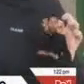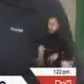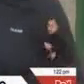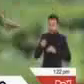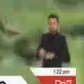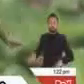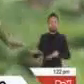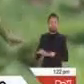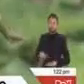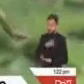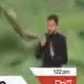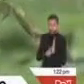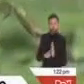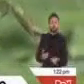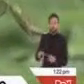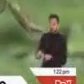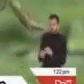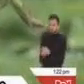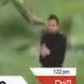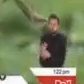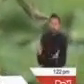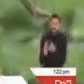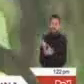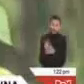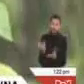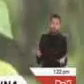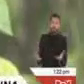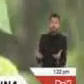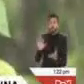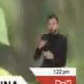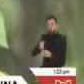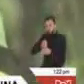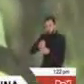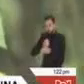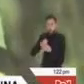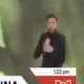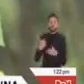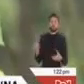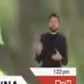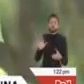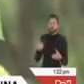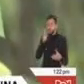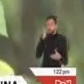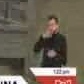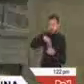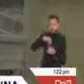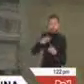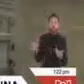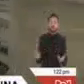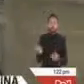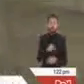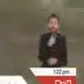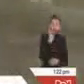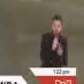la azotea, la huerta, donde sembramos las plantas medicinales, aromáticas, las comestibles como las verduras,